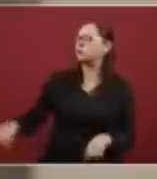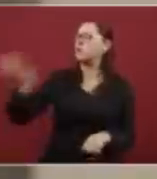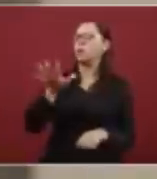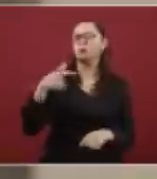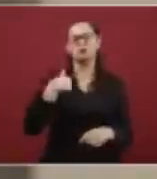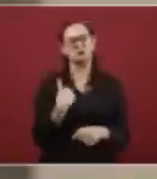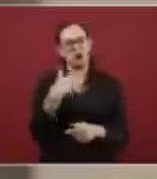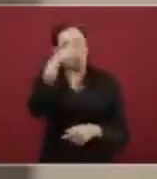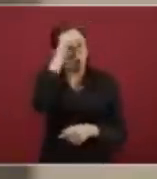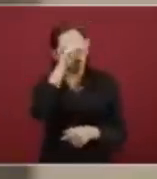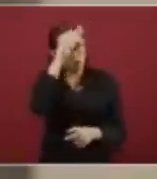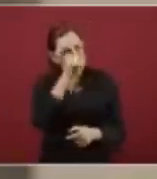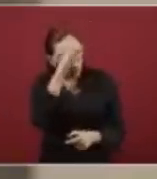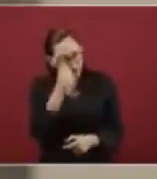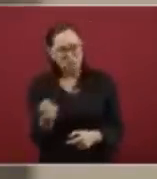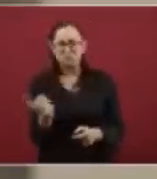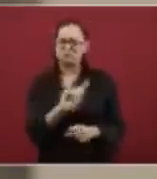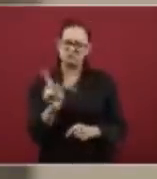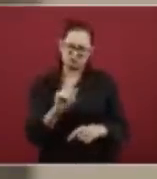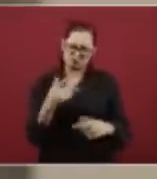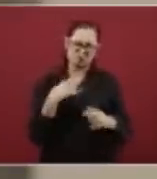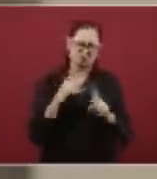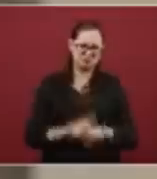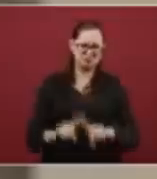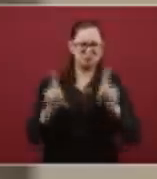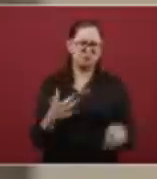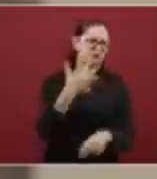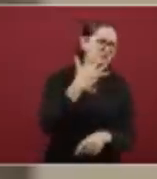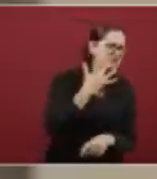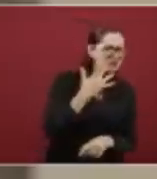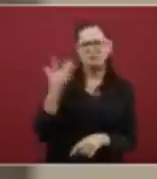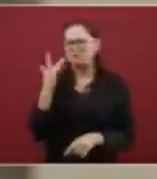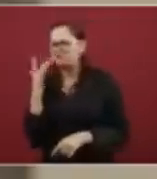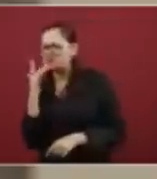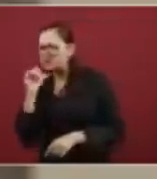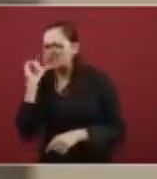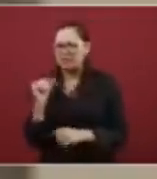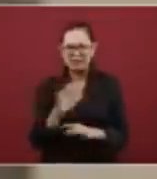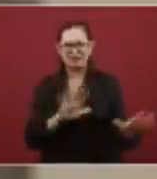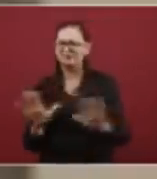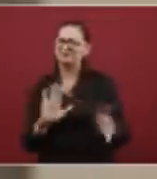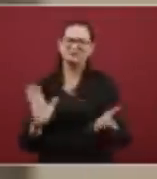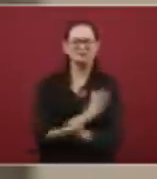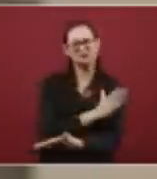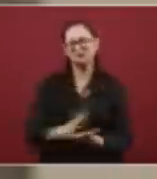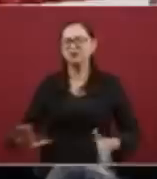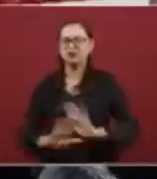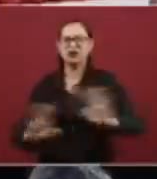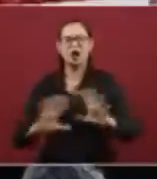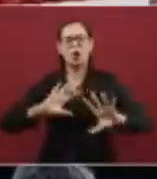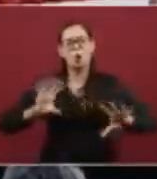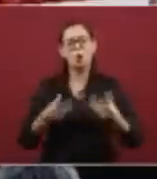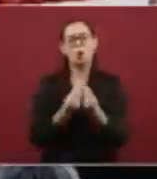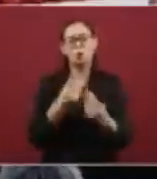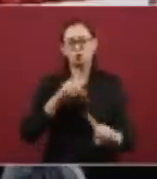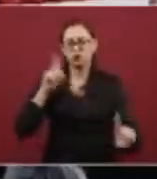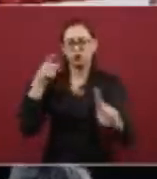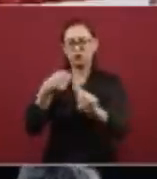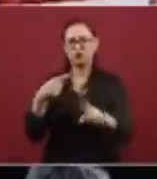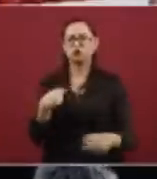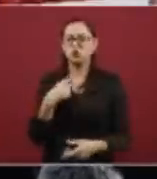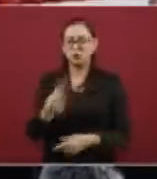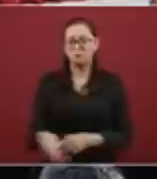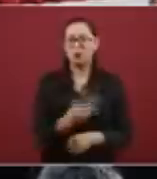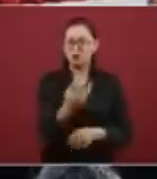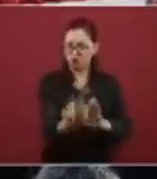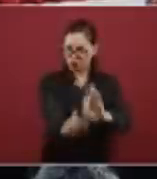creo que debemos de dejarnos entre fifís y no fifís y trabajar en conjunto por el país. Y vengo aquí a hacerle la pregunta